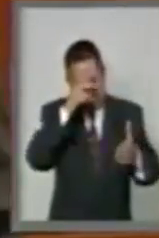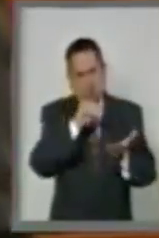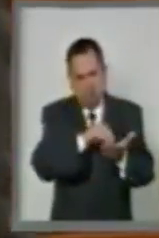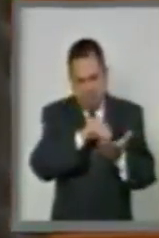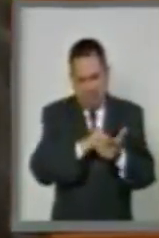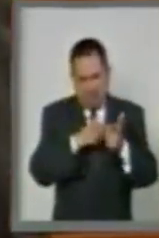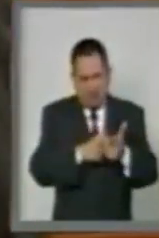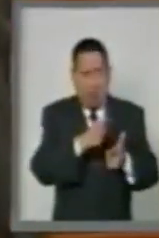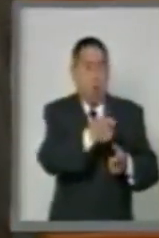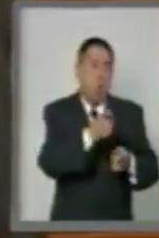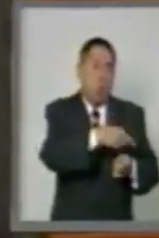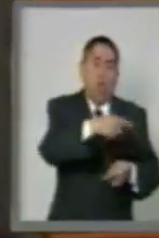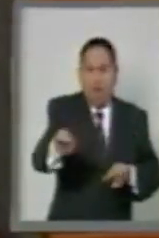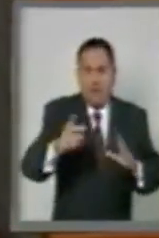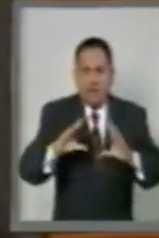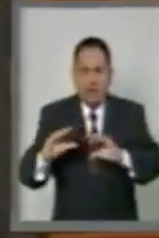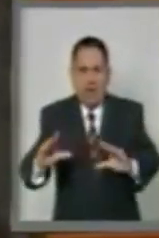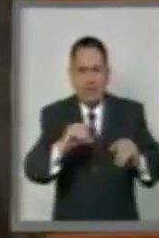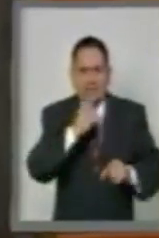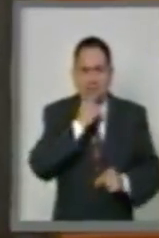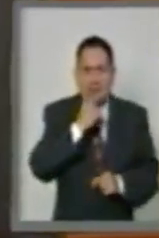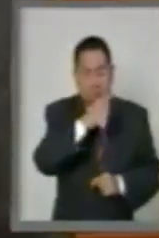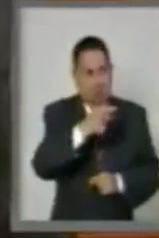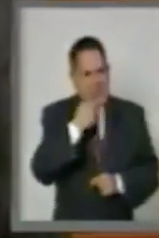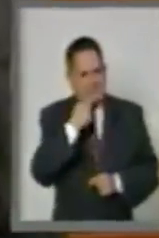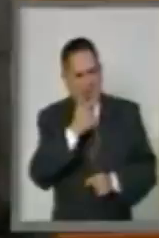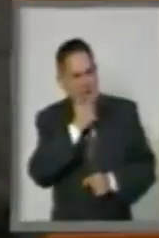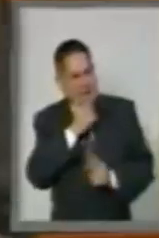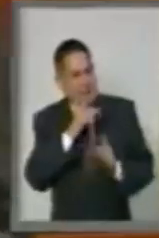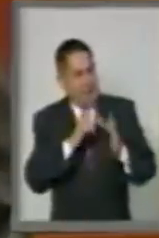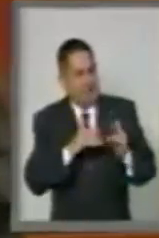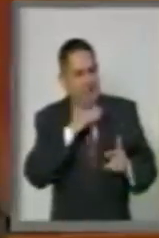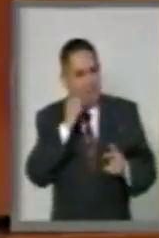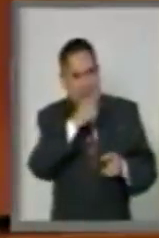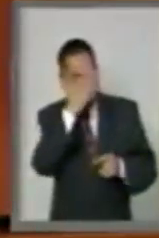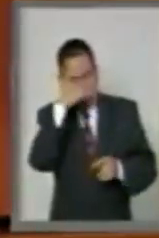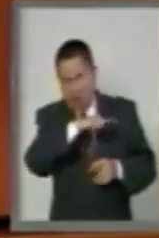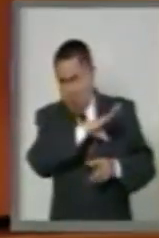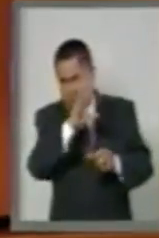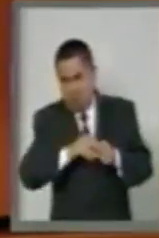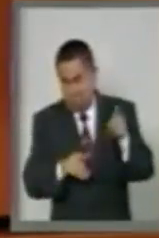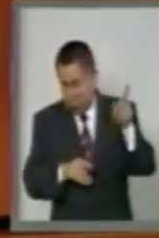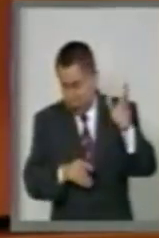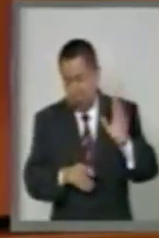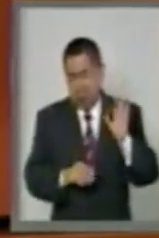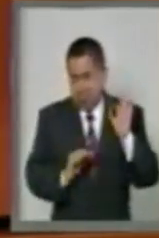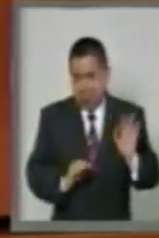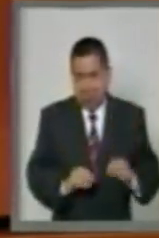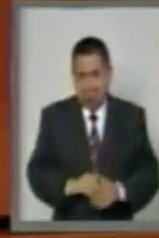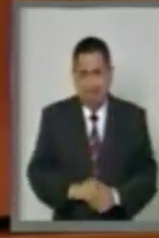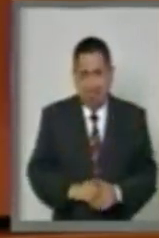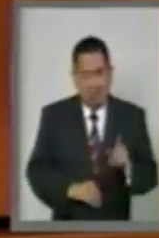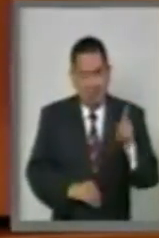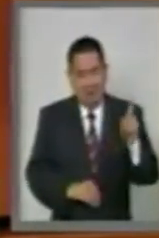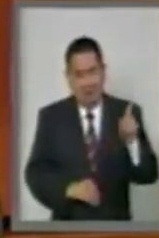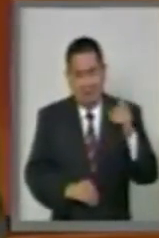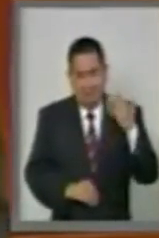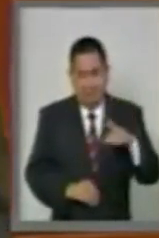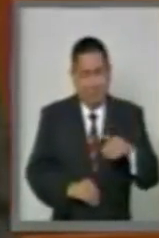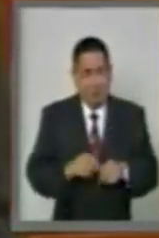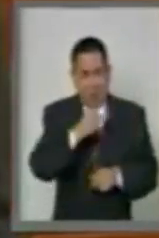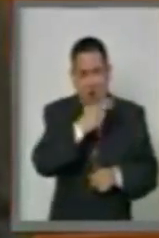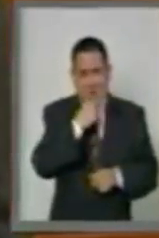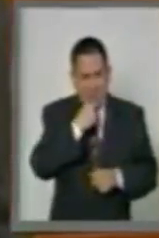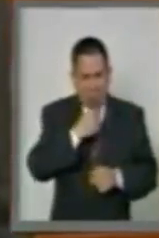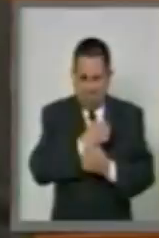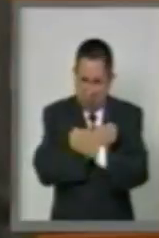que les dé clases en inglés, porque habla inglés, francés, alemán, todo. Es un hombre